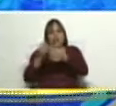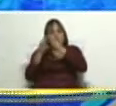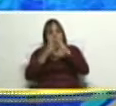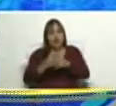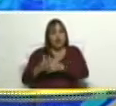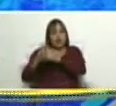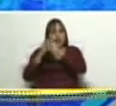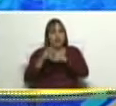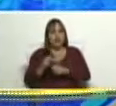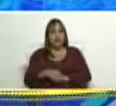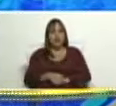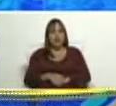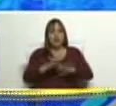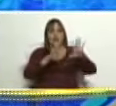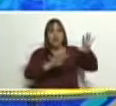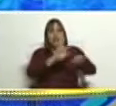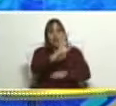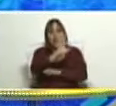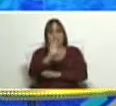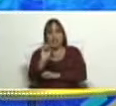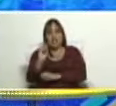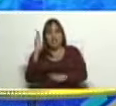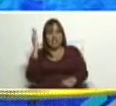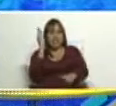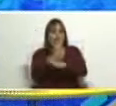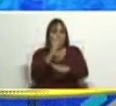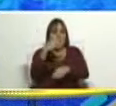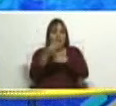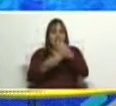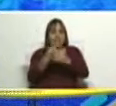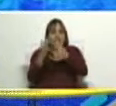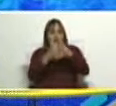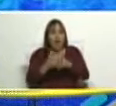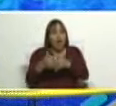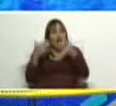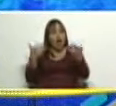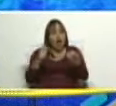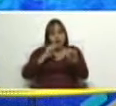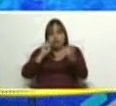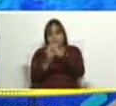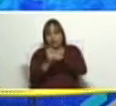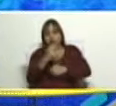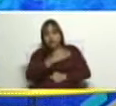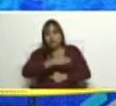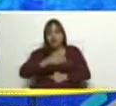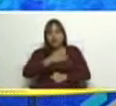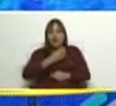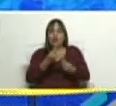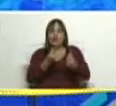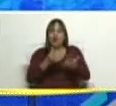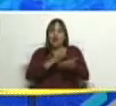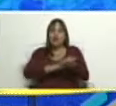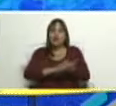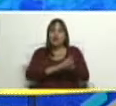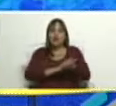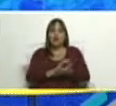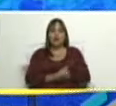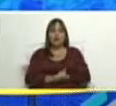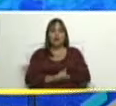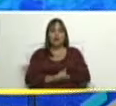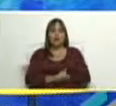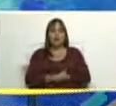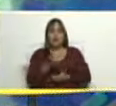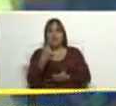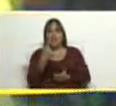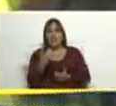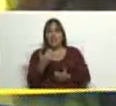unilaterales, las 930 sanciones del imperialismo. Ahora vamos a sanar completas estas heridas de la